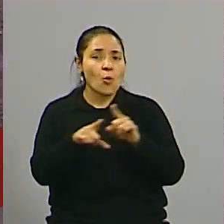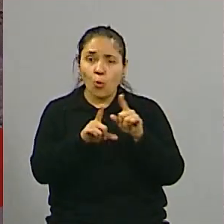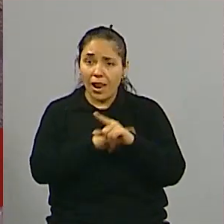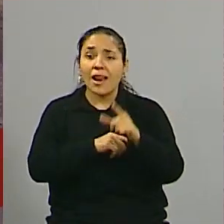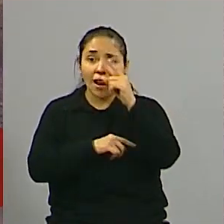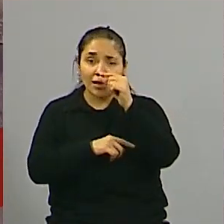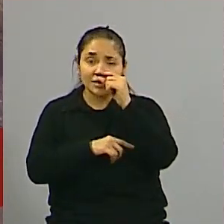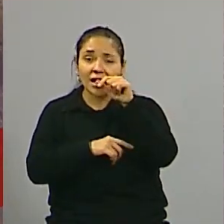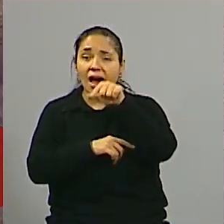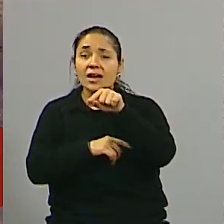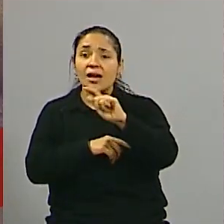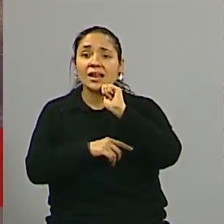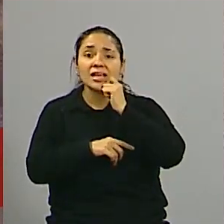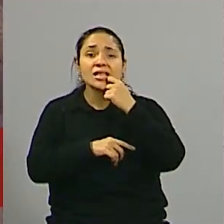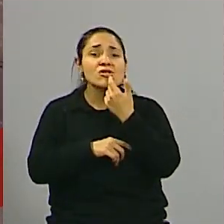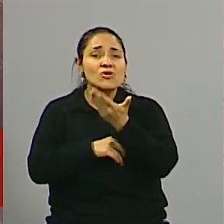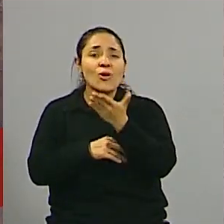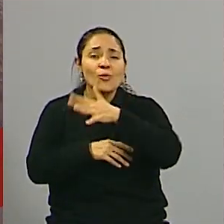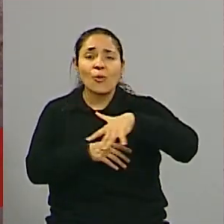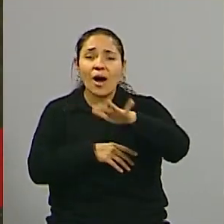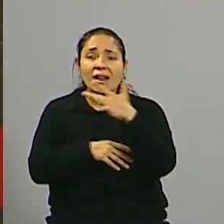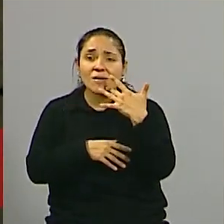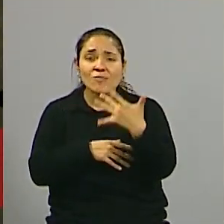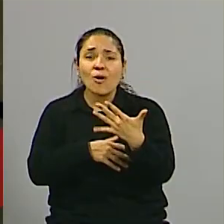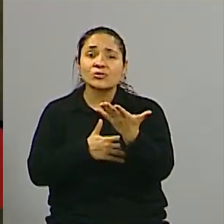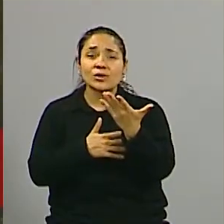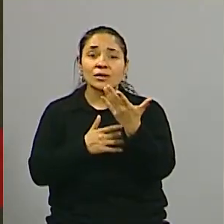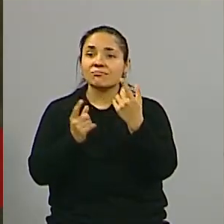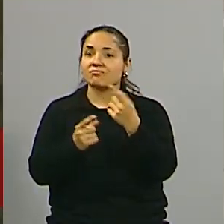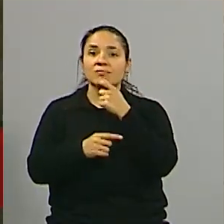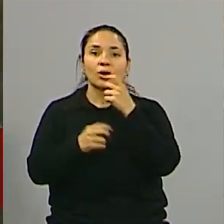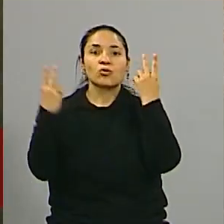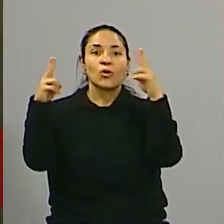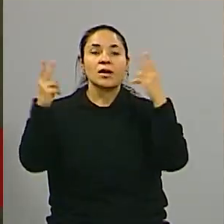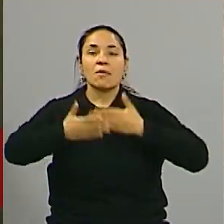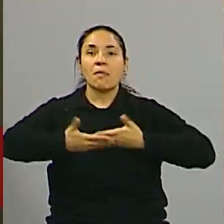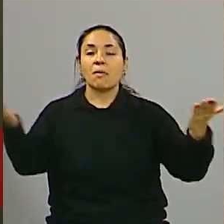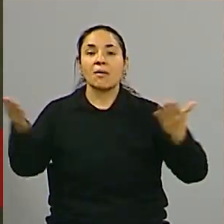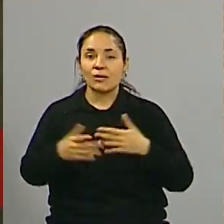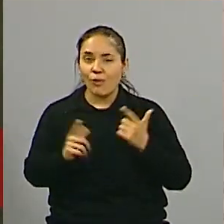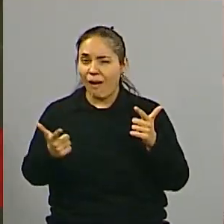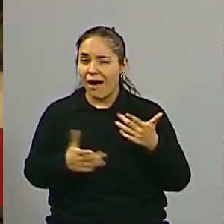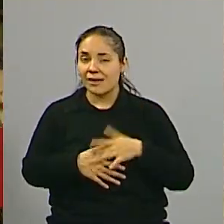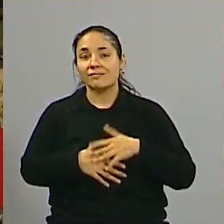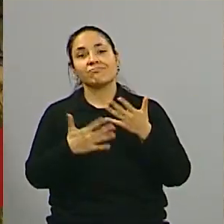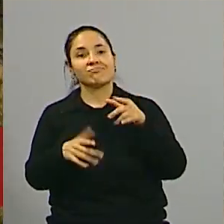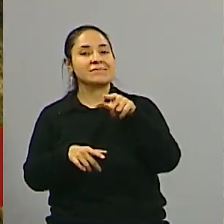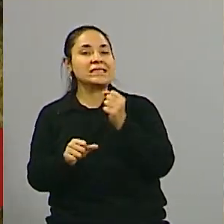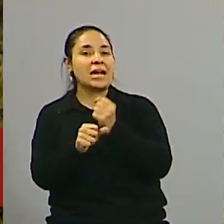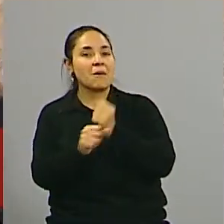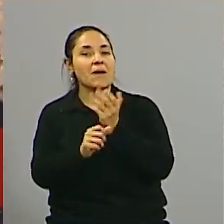el departamento y por ahí la promoción turística no hace referencia al departamento en sí, ¿no? No, no se ha trabajado. O sea, Las